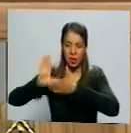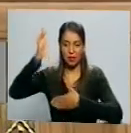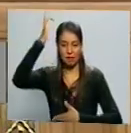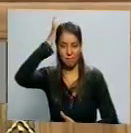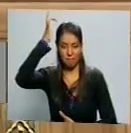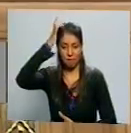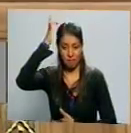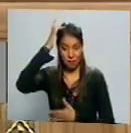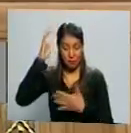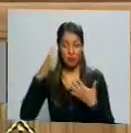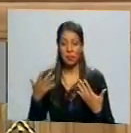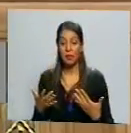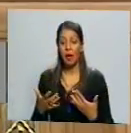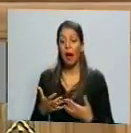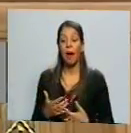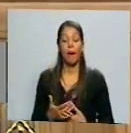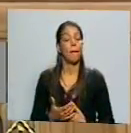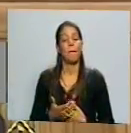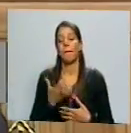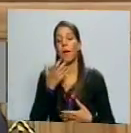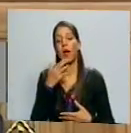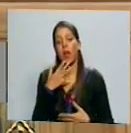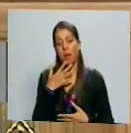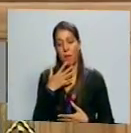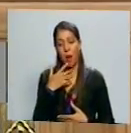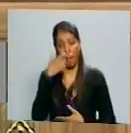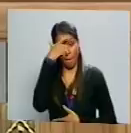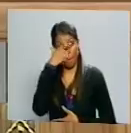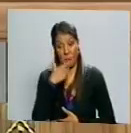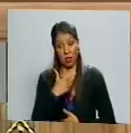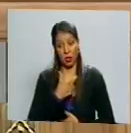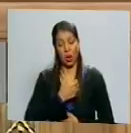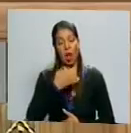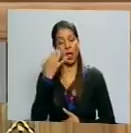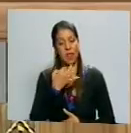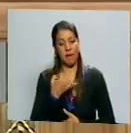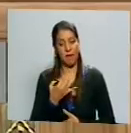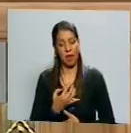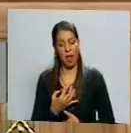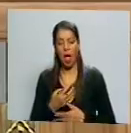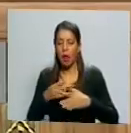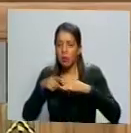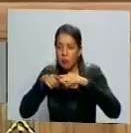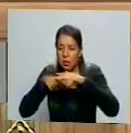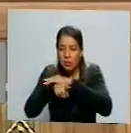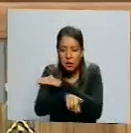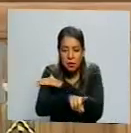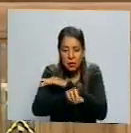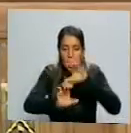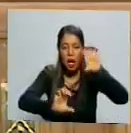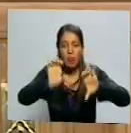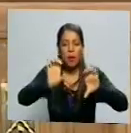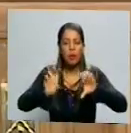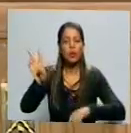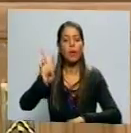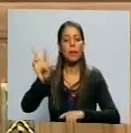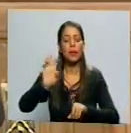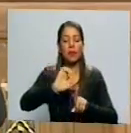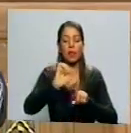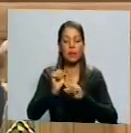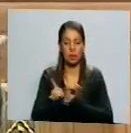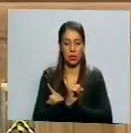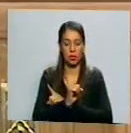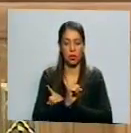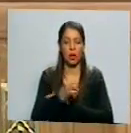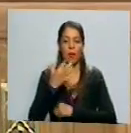alguien quiere saber evidentemente lo que está pasando en Venezuela, basta